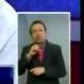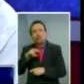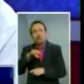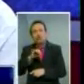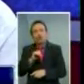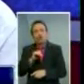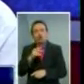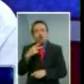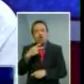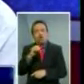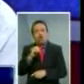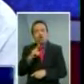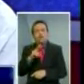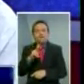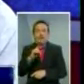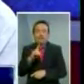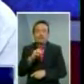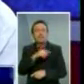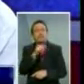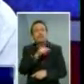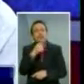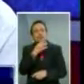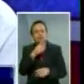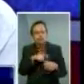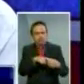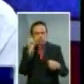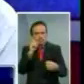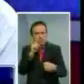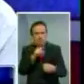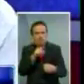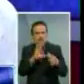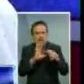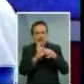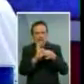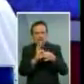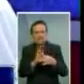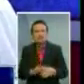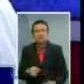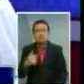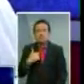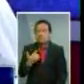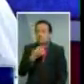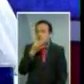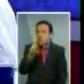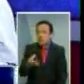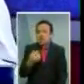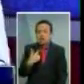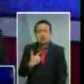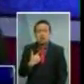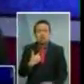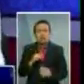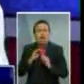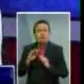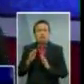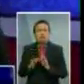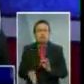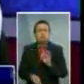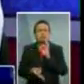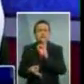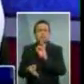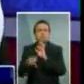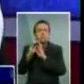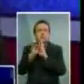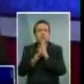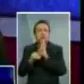partido, él antes había conversado con la nueva mayoría. Él se salió de la alianza en ese minuto. Dice, yo sabe qué más, voy a apoyar o voy a entregar mis propuestas programáticas que